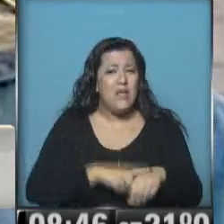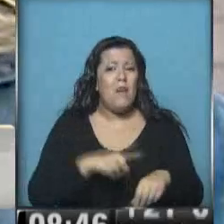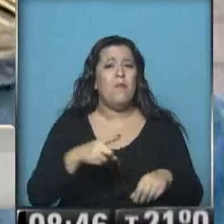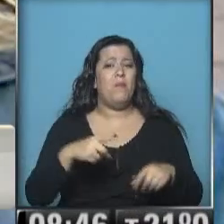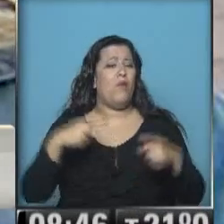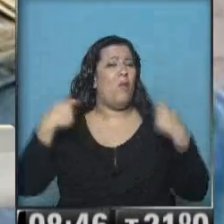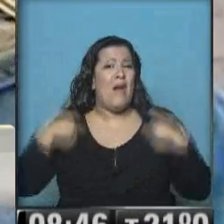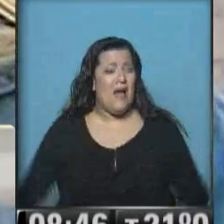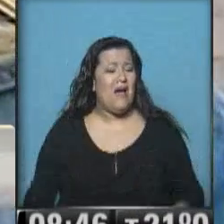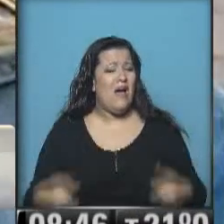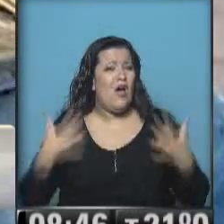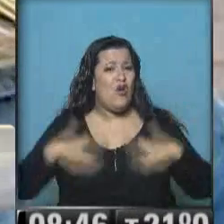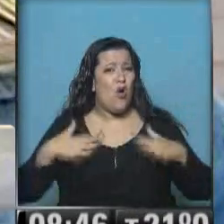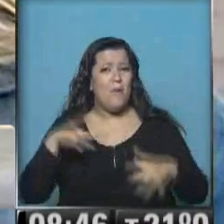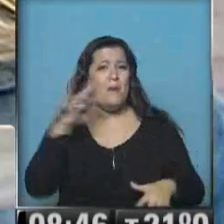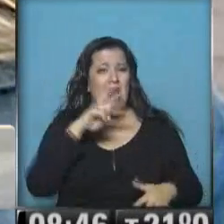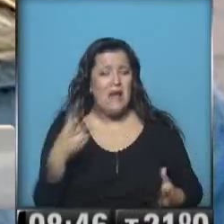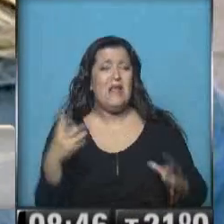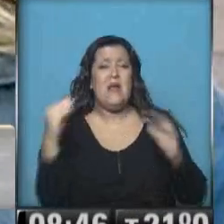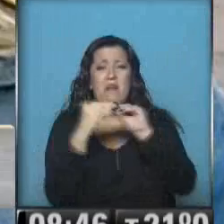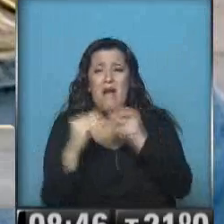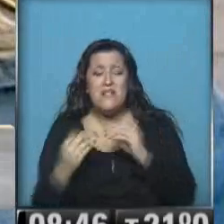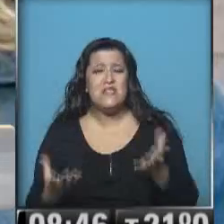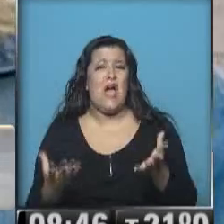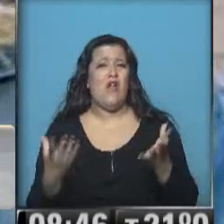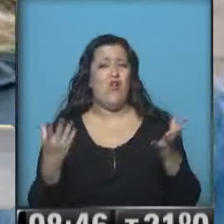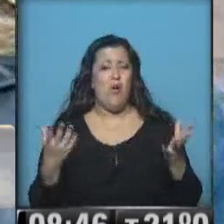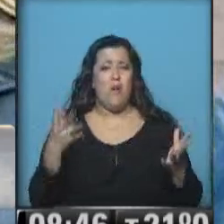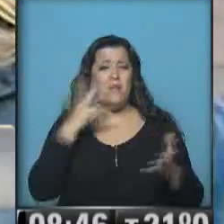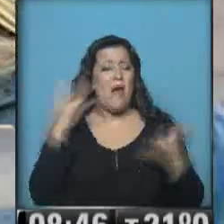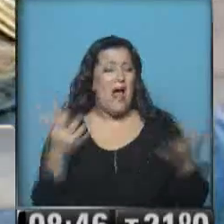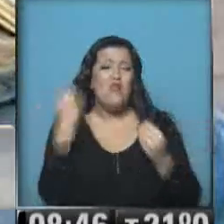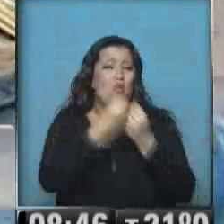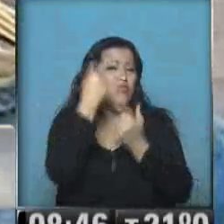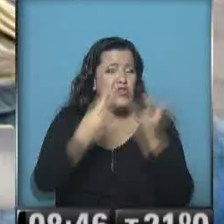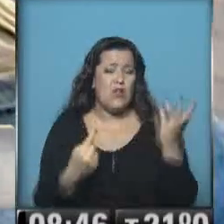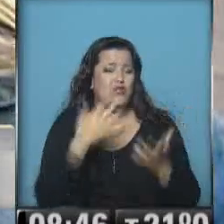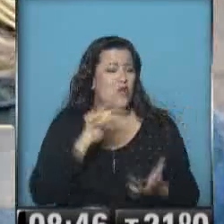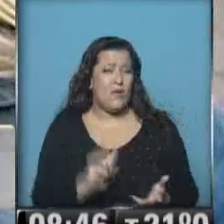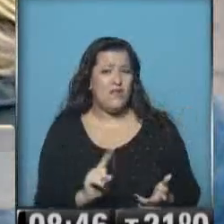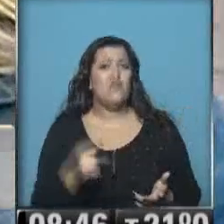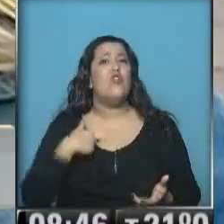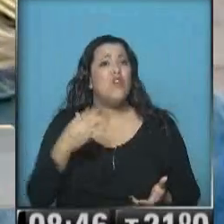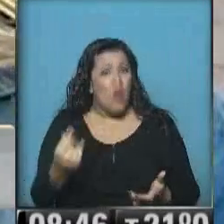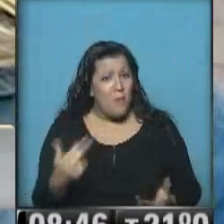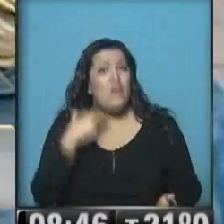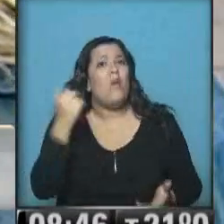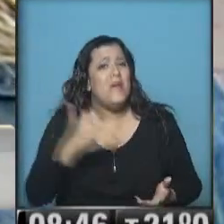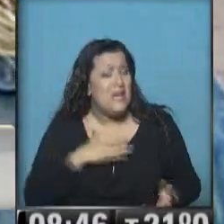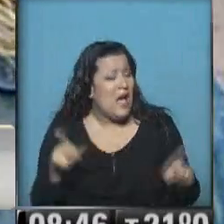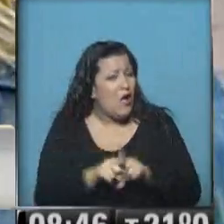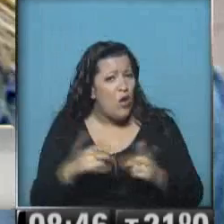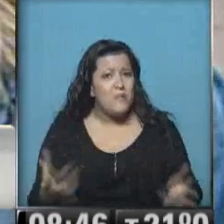la ropa a las nenas para besarlo para hacerles iniquidades cosas tengo miedo que a mi hija también le pase